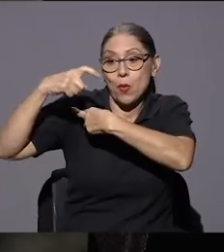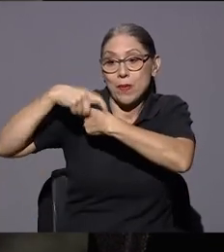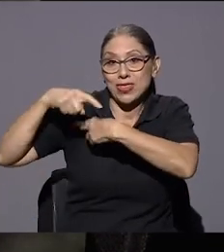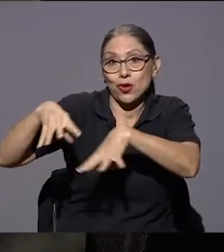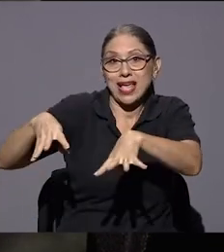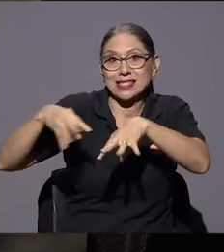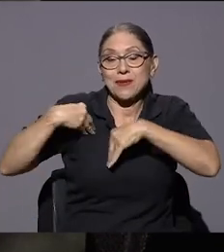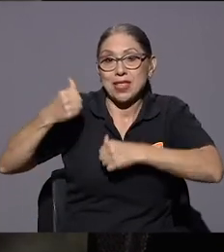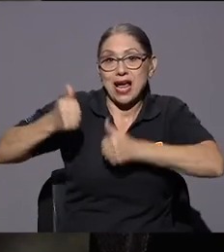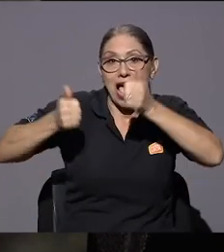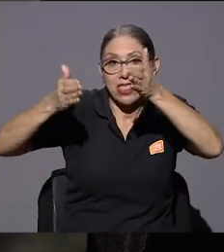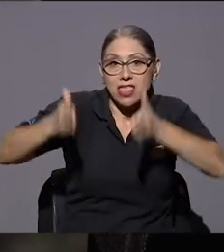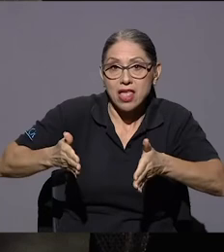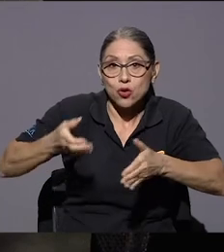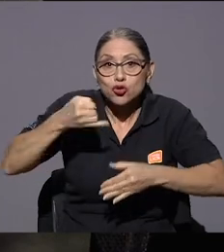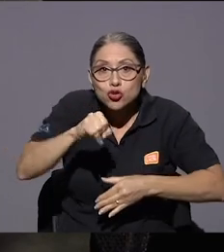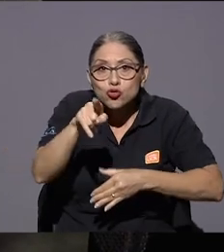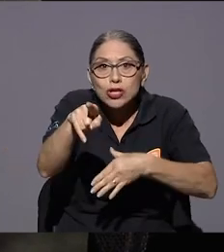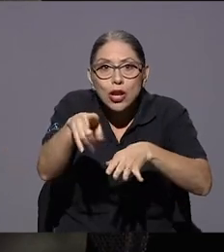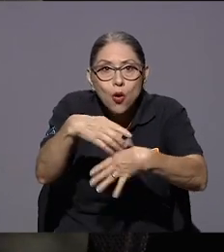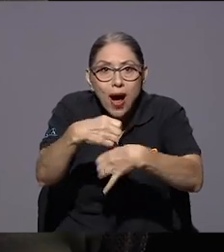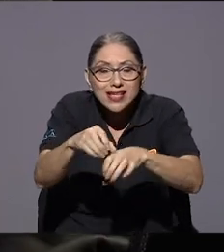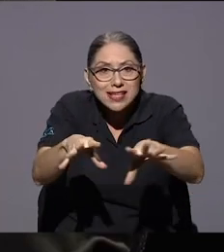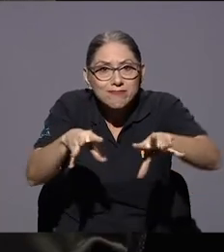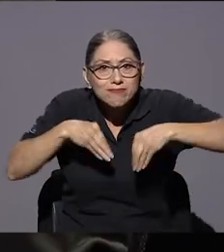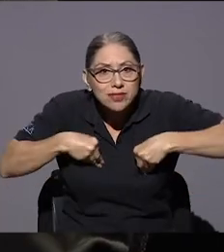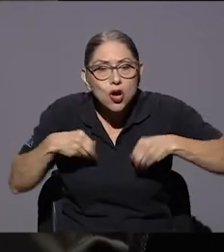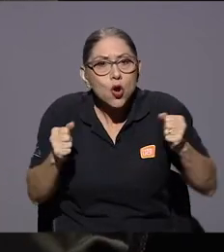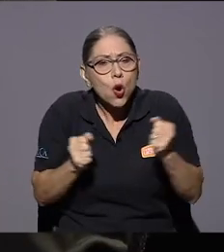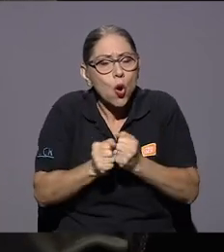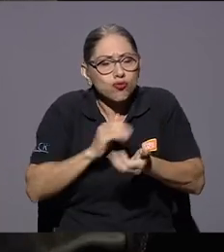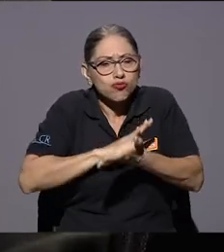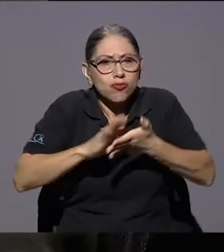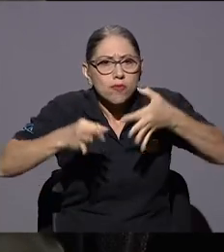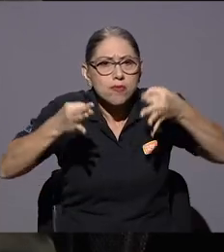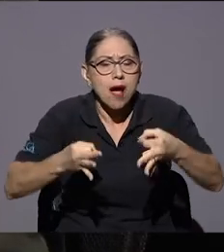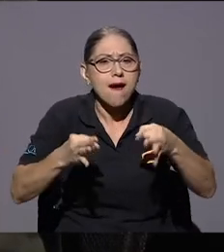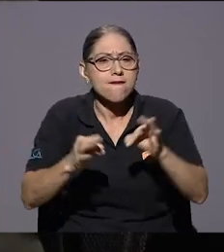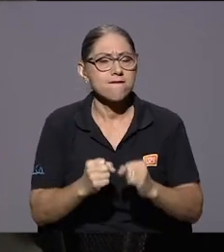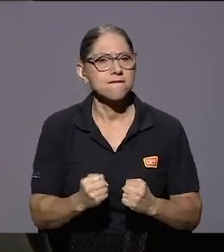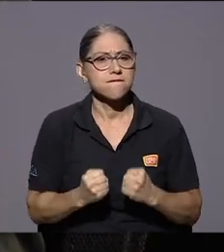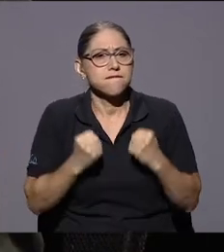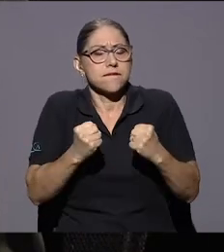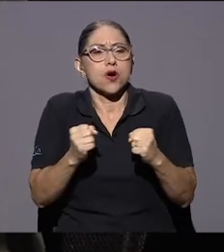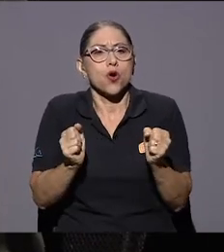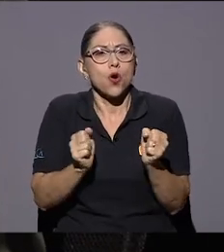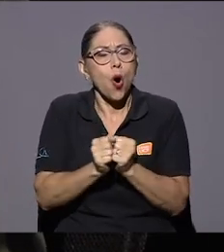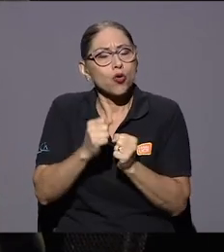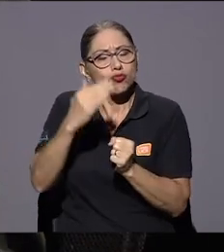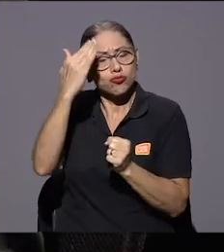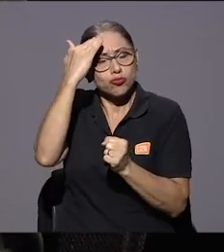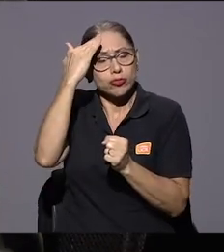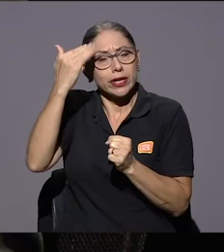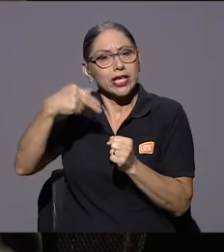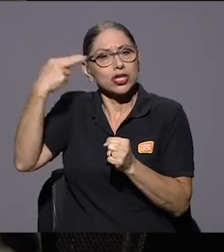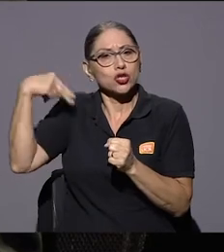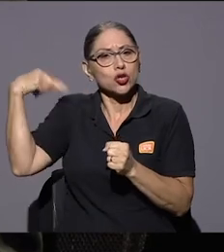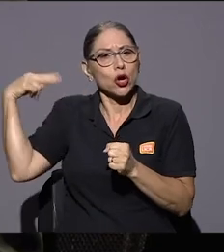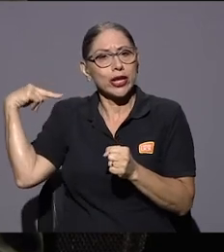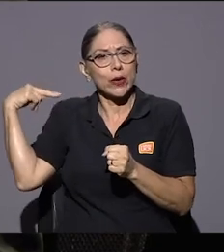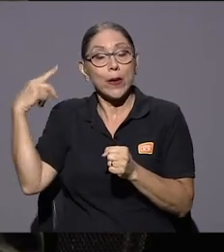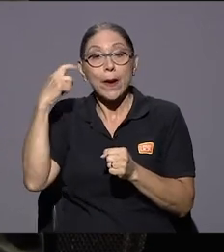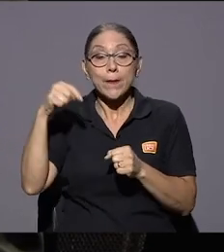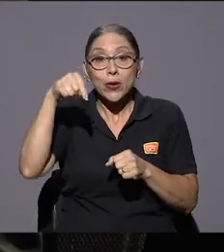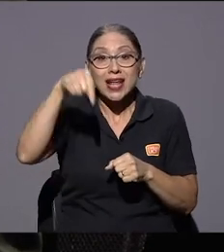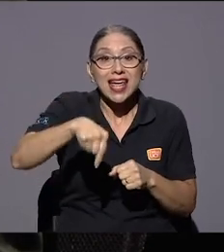Y si lo va a hacer, hágalo con seriedad, hágalo con interés, hágalo con valor y hágalo con consecuencia histórica. Porque lo que está en discusión aquí en el